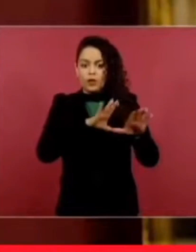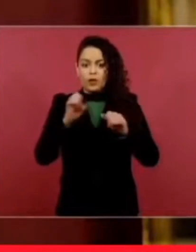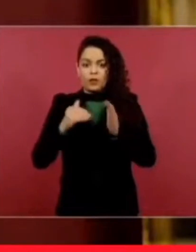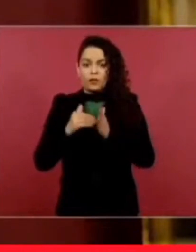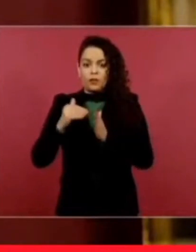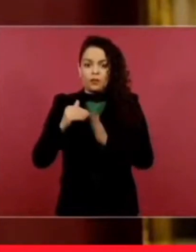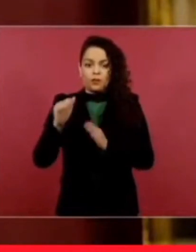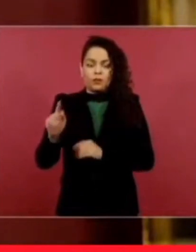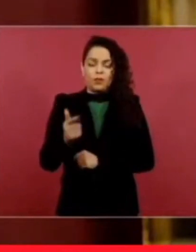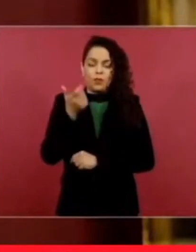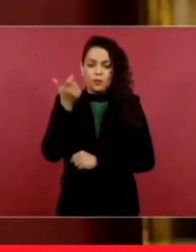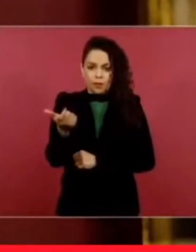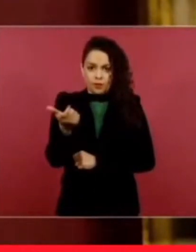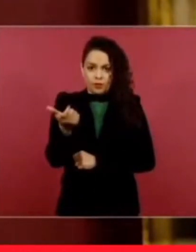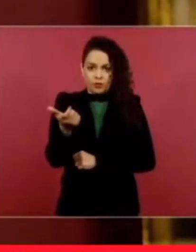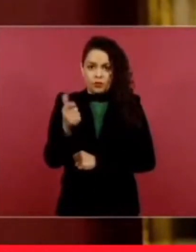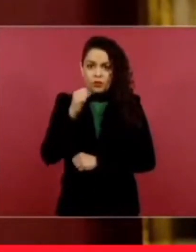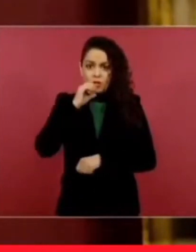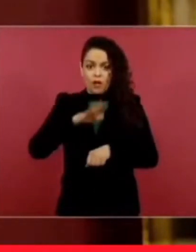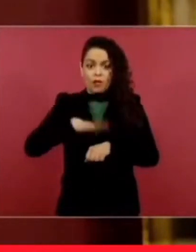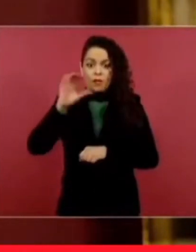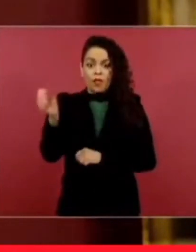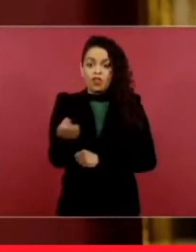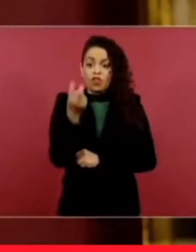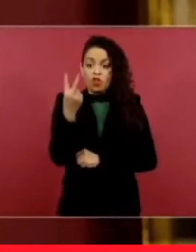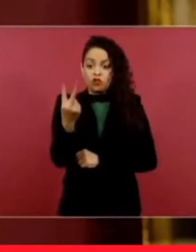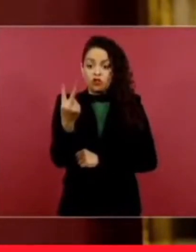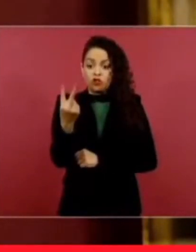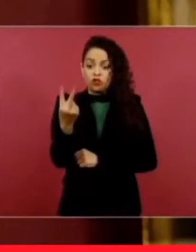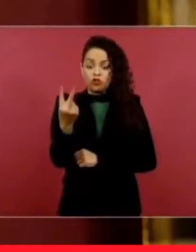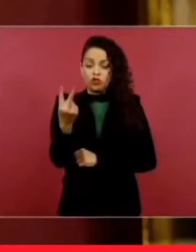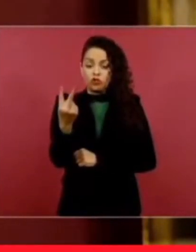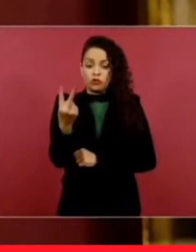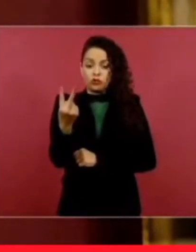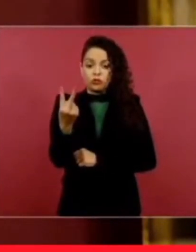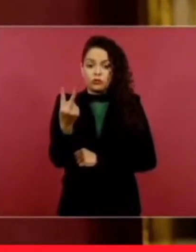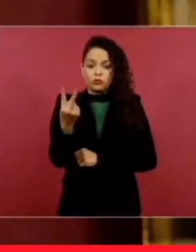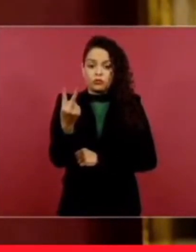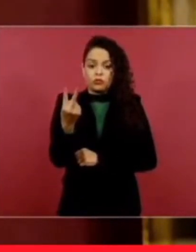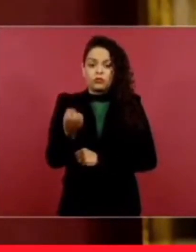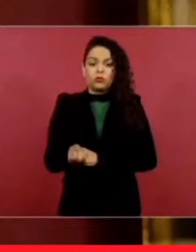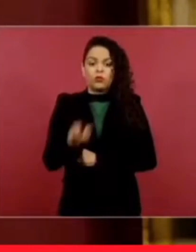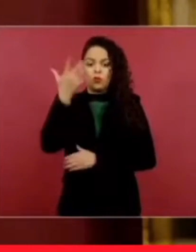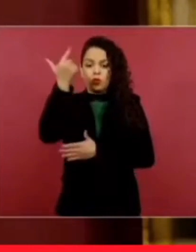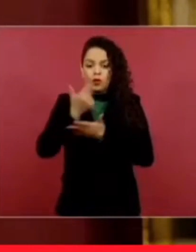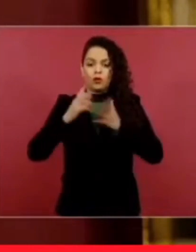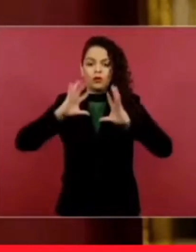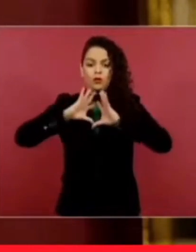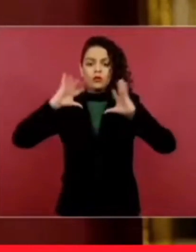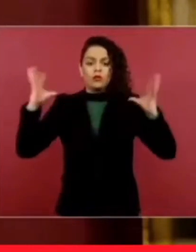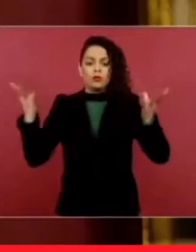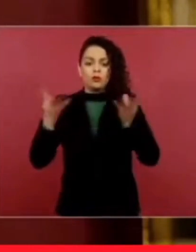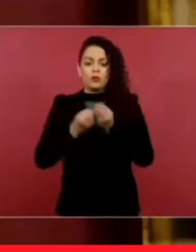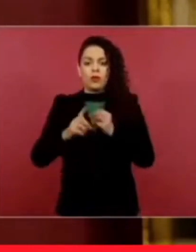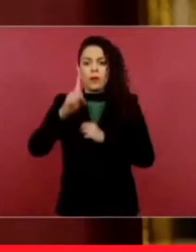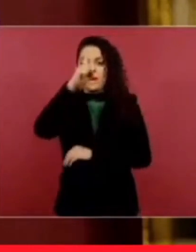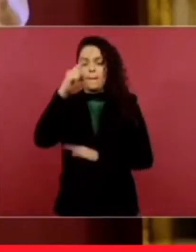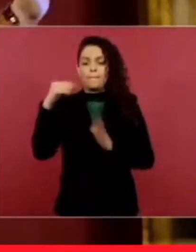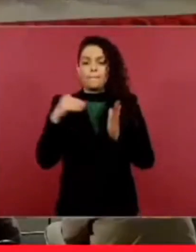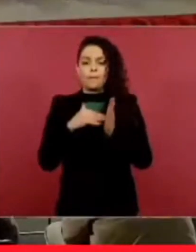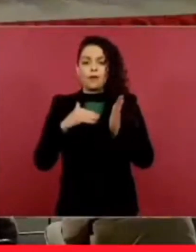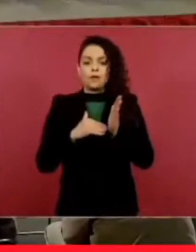ministraciones. 2 ministraciones, entonces llegaron a una sumatoria de 1,000 millones de pesos. Eso es lo que